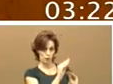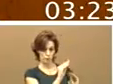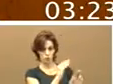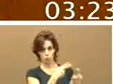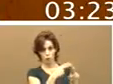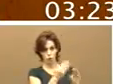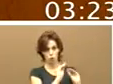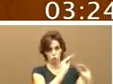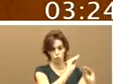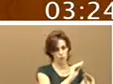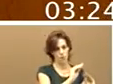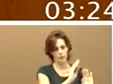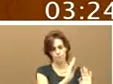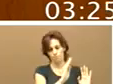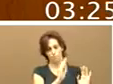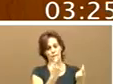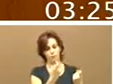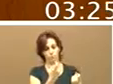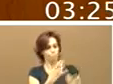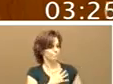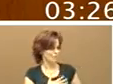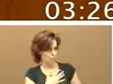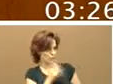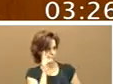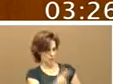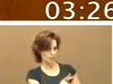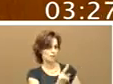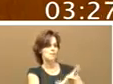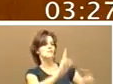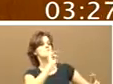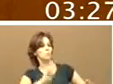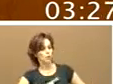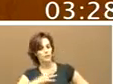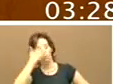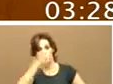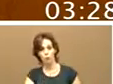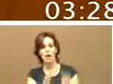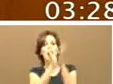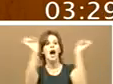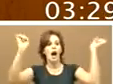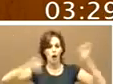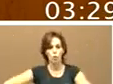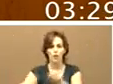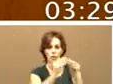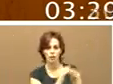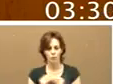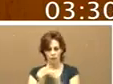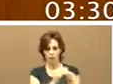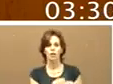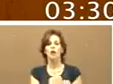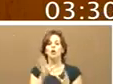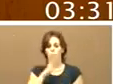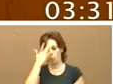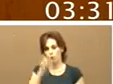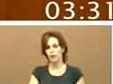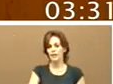hecho dudar, pero nos satisface de verdad que al final se haya llegado al consenso y, en definitiva, a entender que el